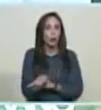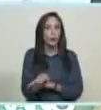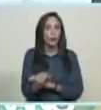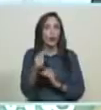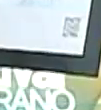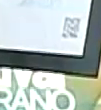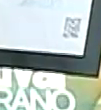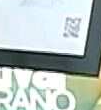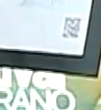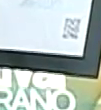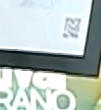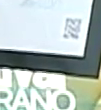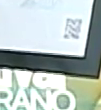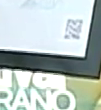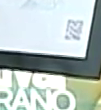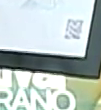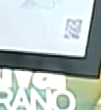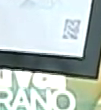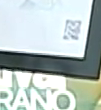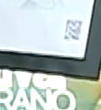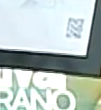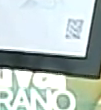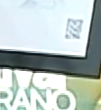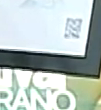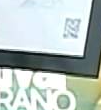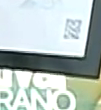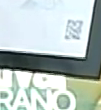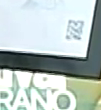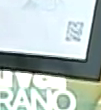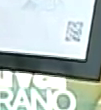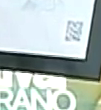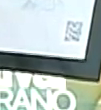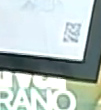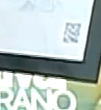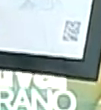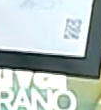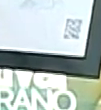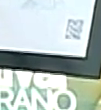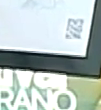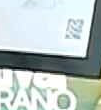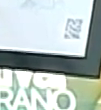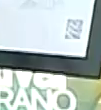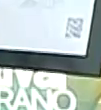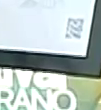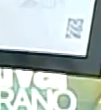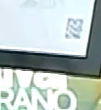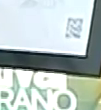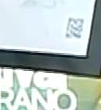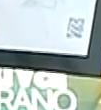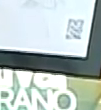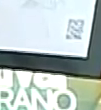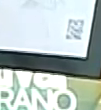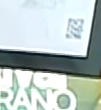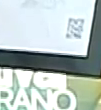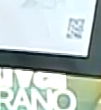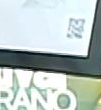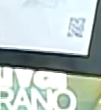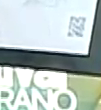dejo un mes de aguinaldo o lo necesario y compro mi lingotico y lo tengo